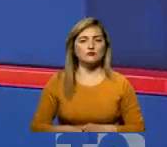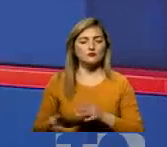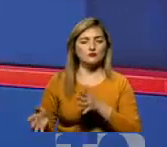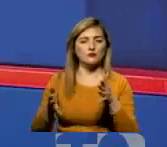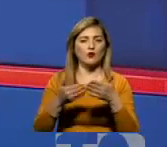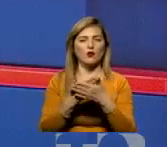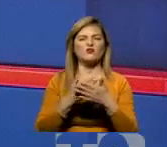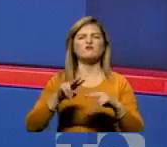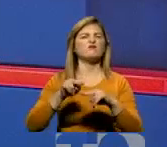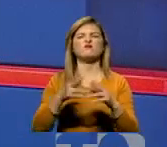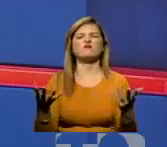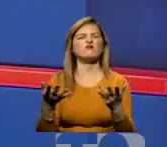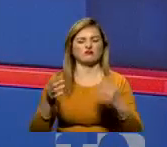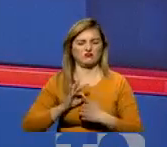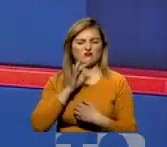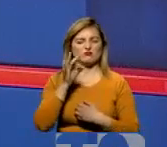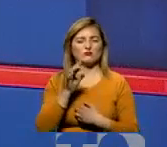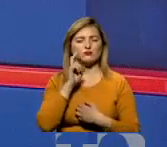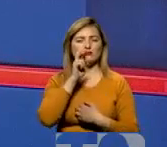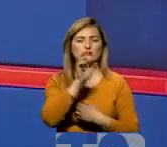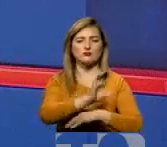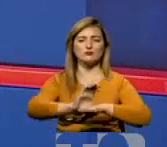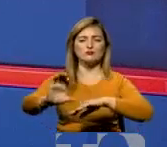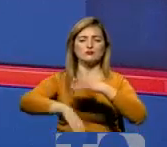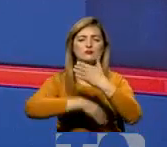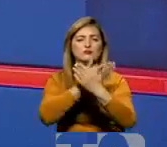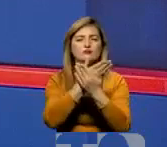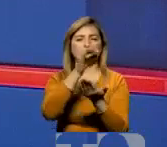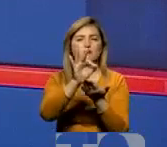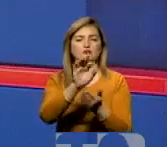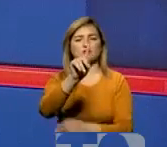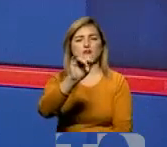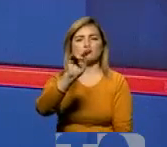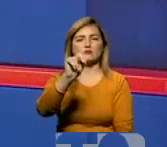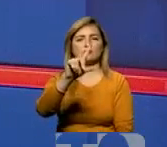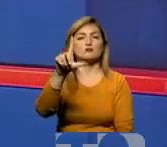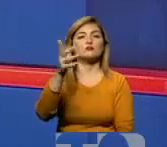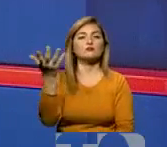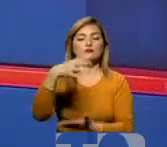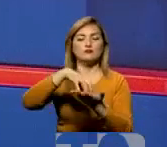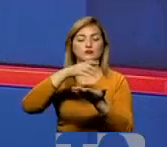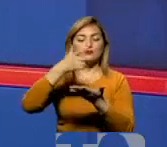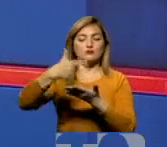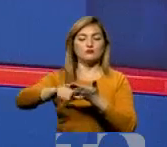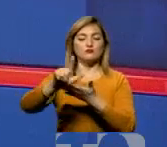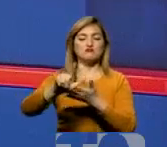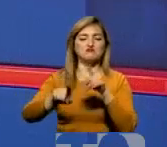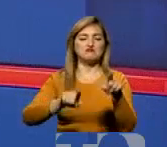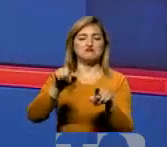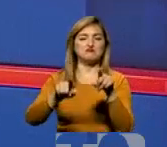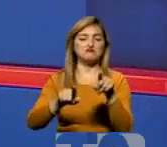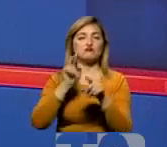esta nueva normalidad y cuando el turismo rural esté en su auge, le presentamos al Cantón Pindal en la provincia de Loja como una alternativa turística.